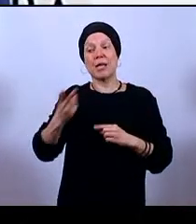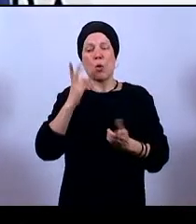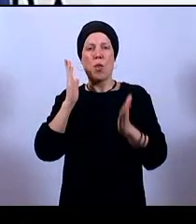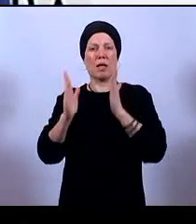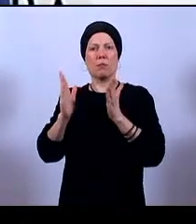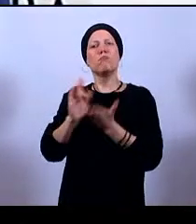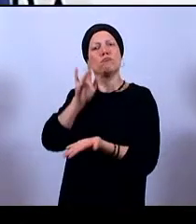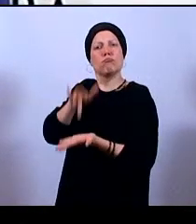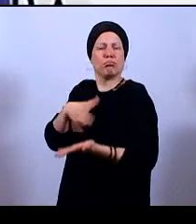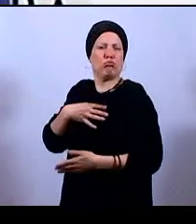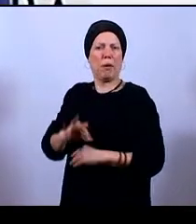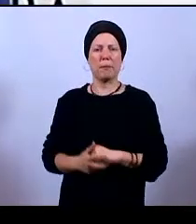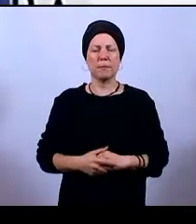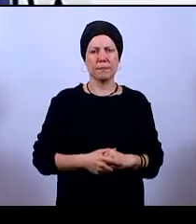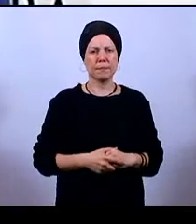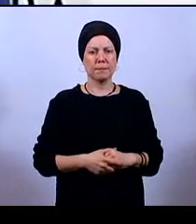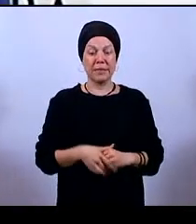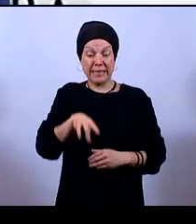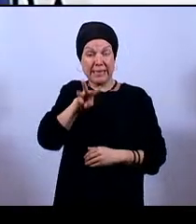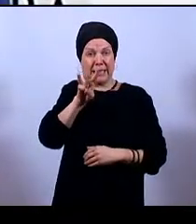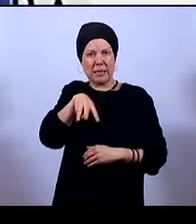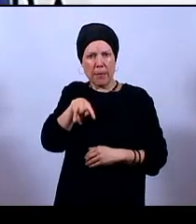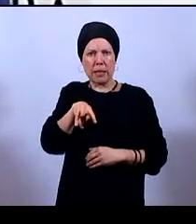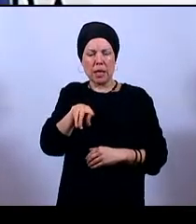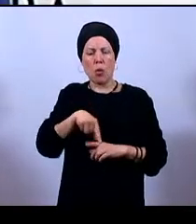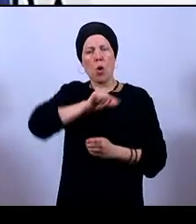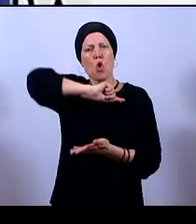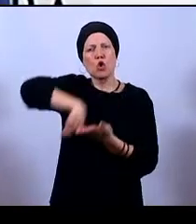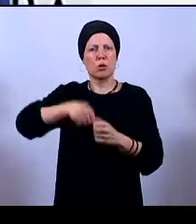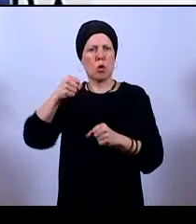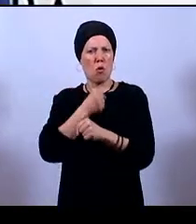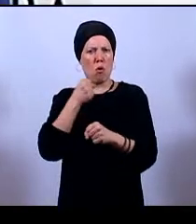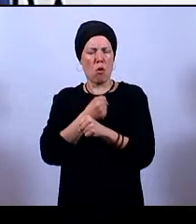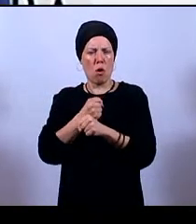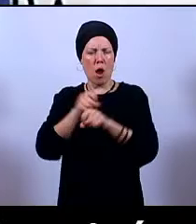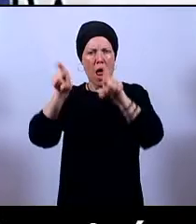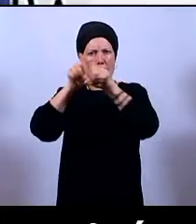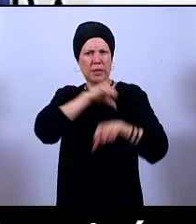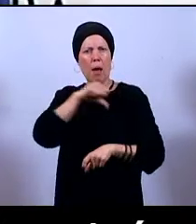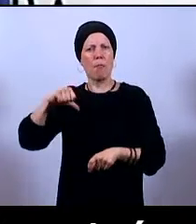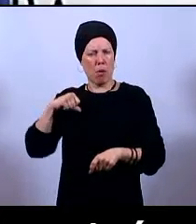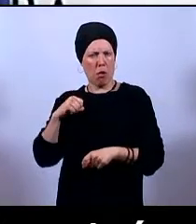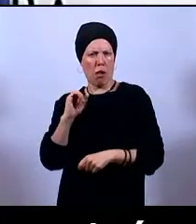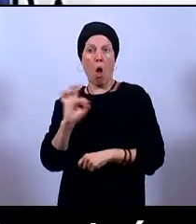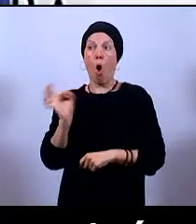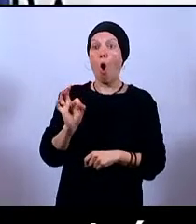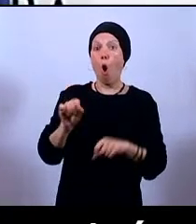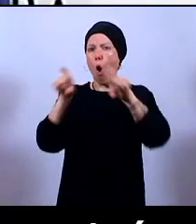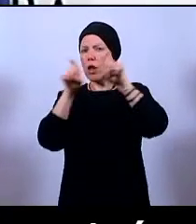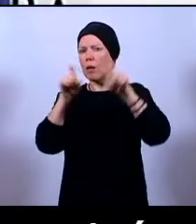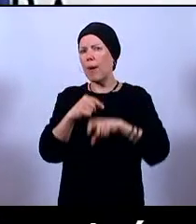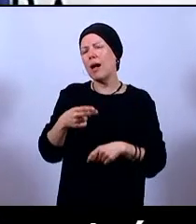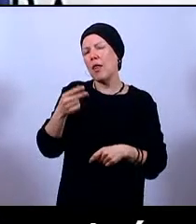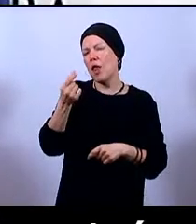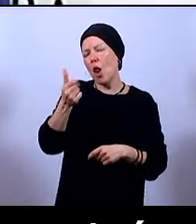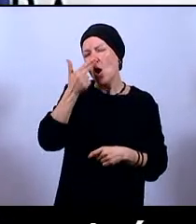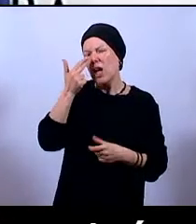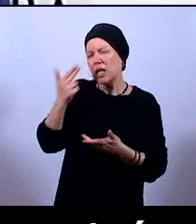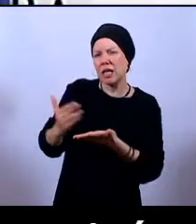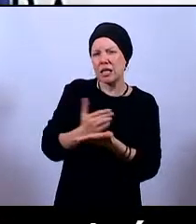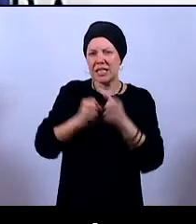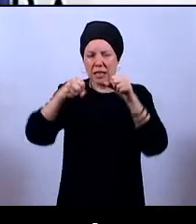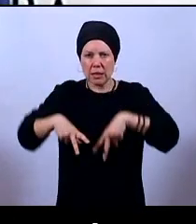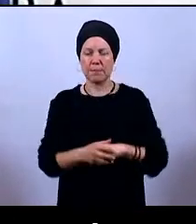fase. Durante 3 meses tendrán un contrato laboral en una empresa privada o entidad sin ánimo de lucro. Para esta